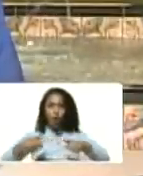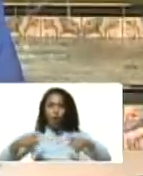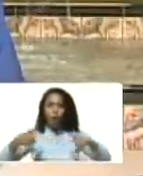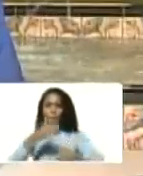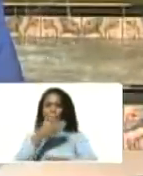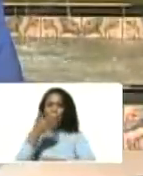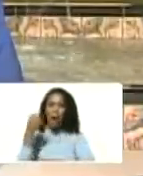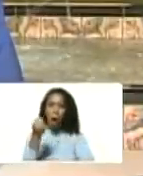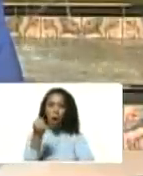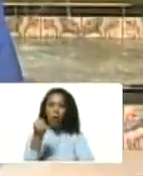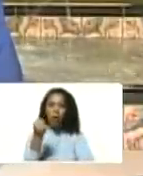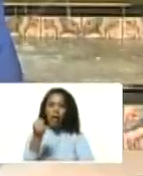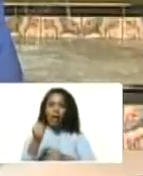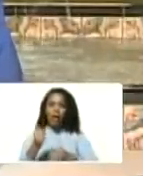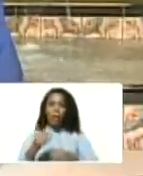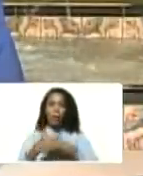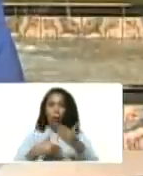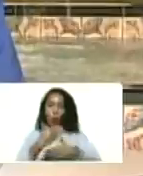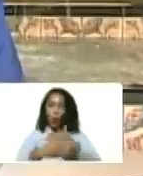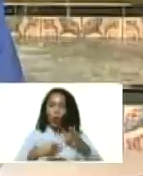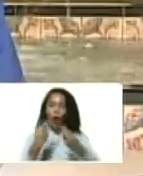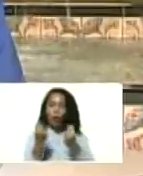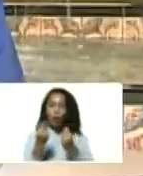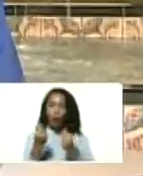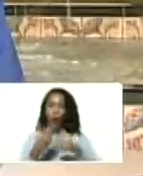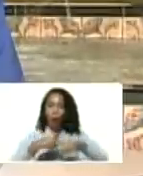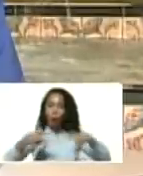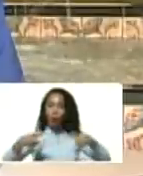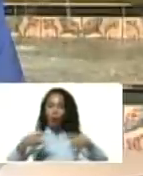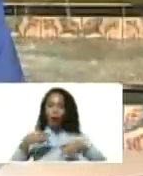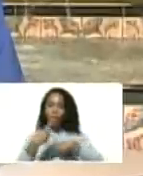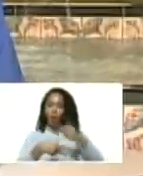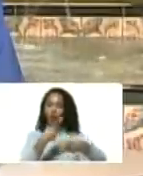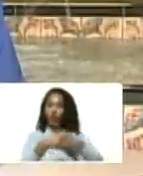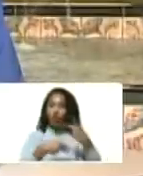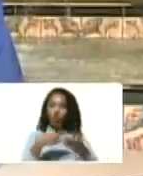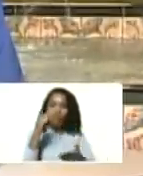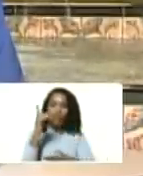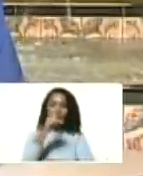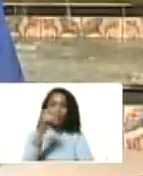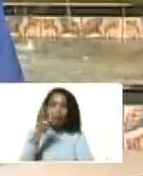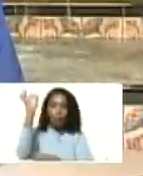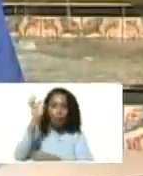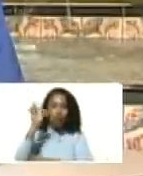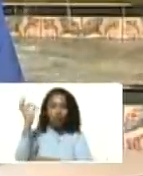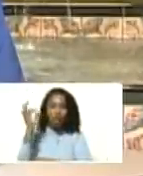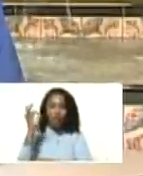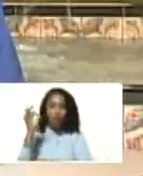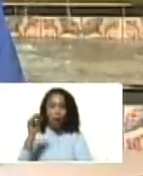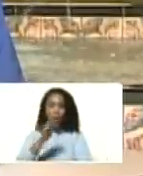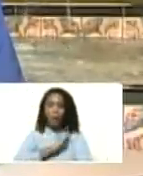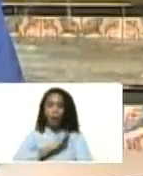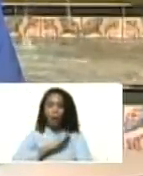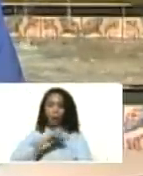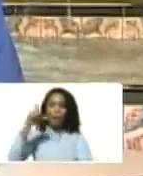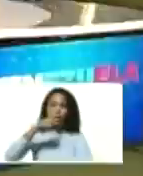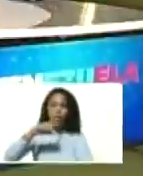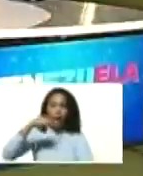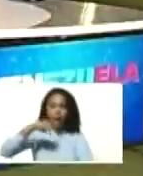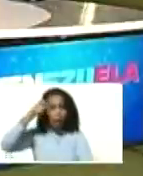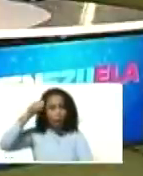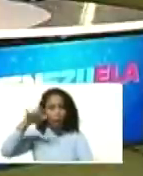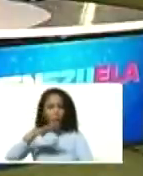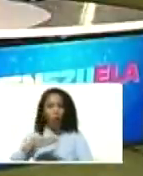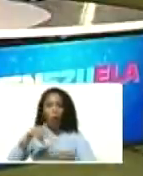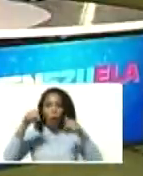mejoría del crecimiento económico y de la producción del 100 por ciento de lo que necesita nuestro pueblo